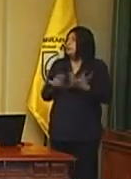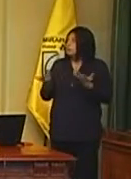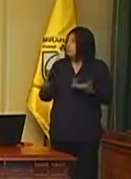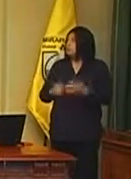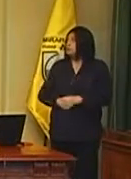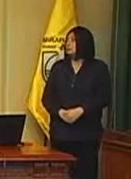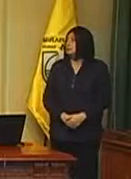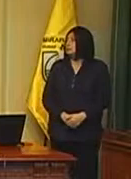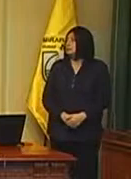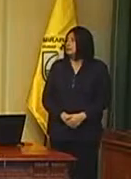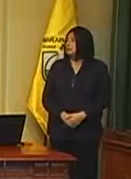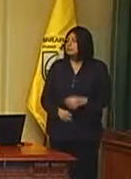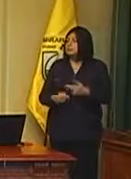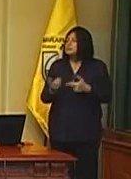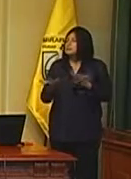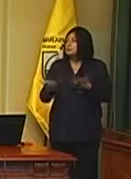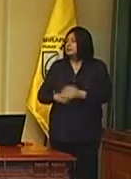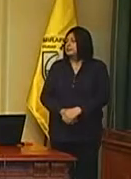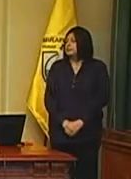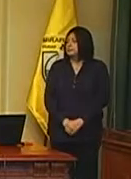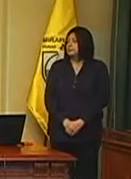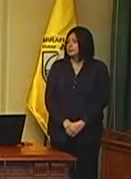a entrar en materia.